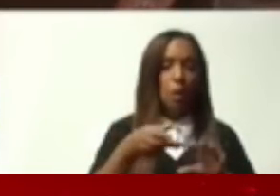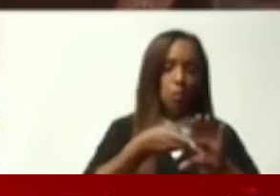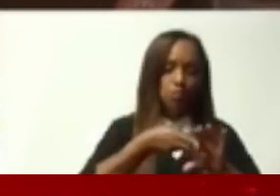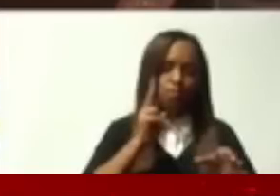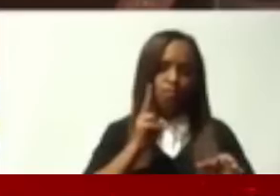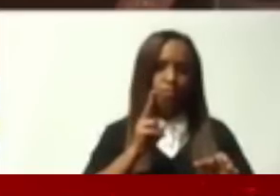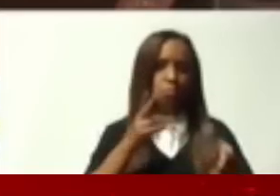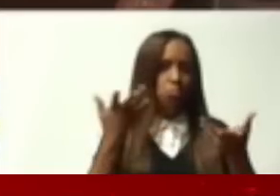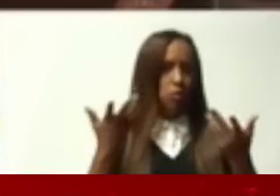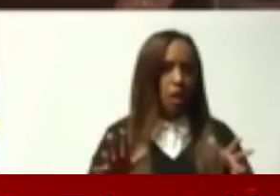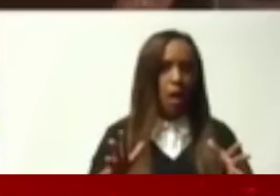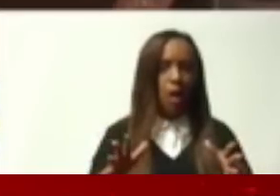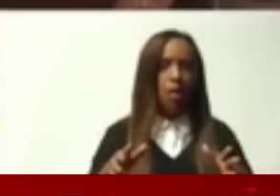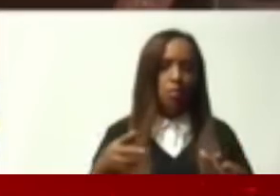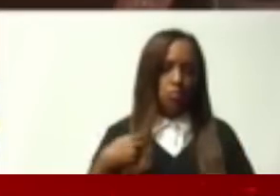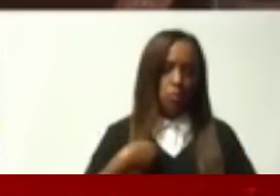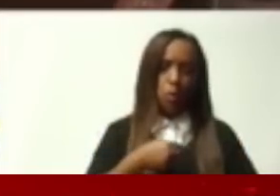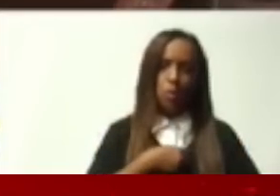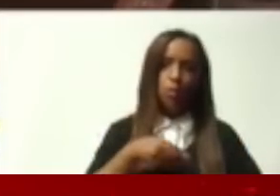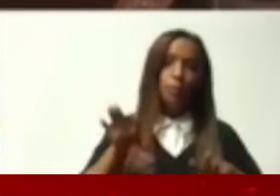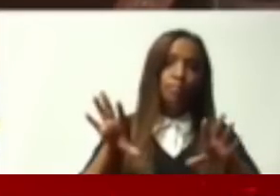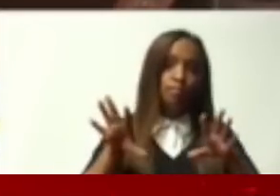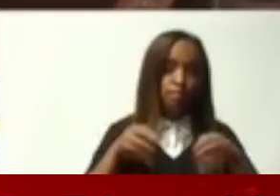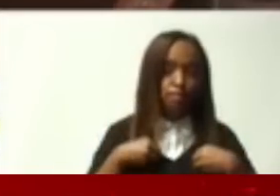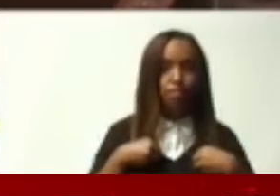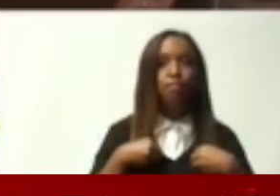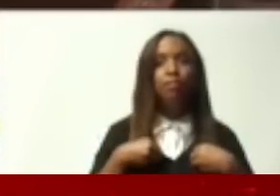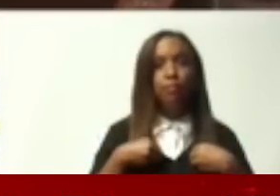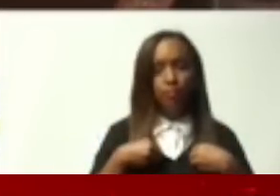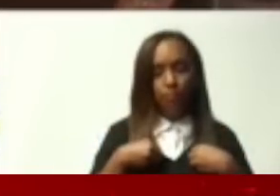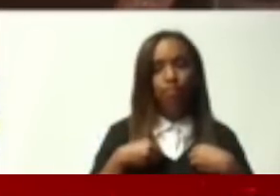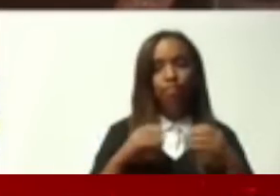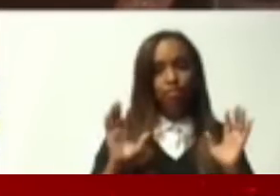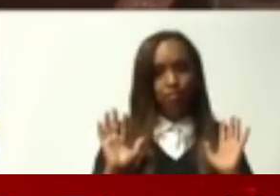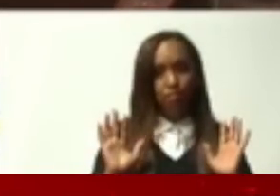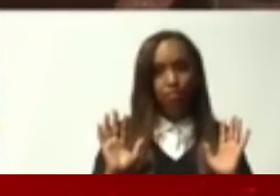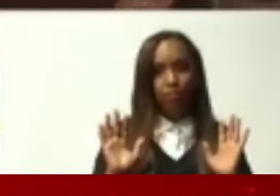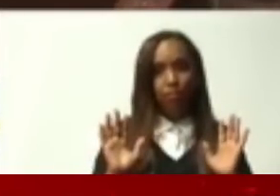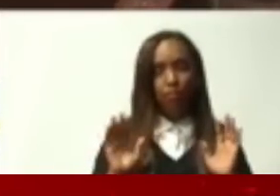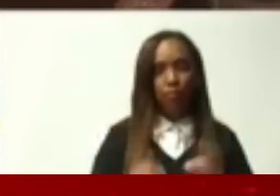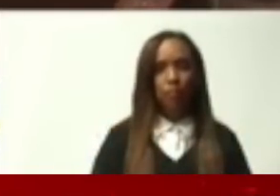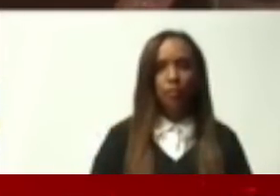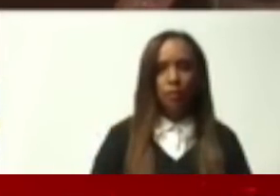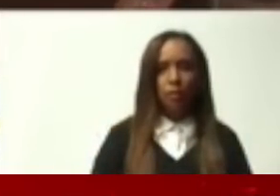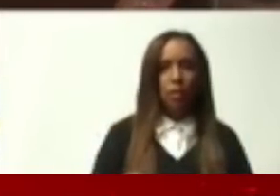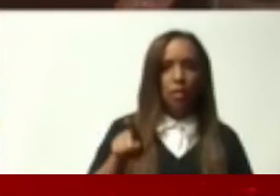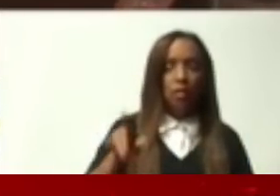a votación. Ah, no le había pedido la palabra.